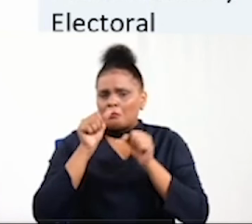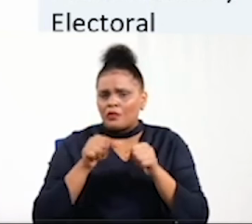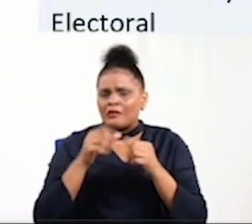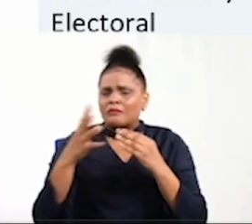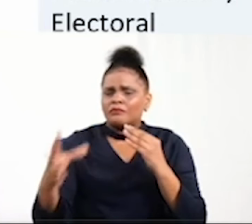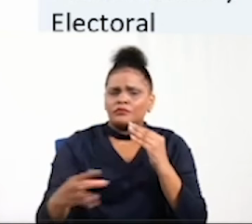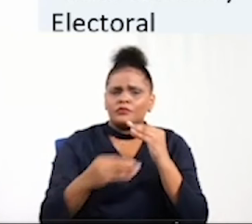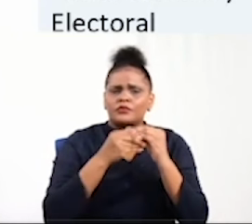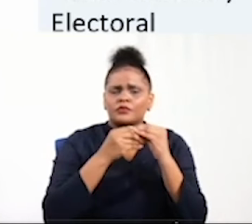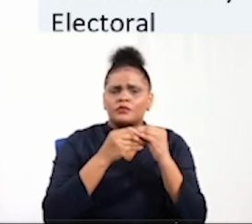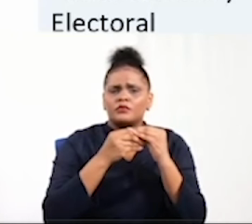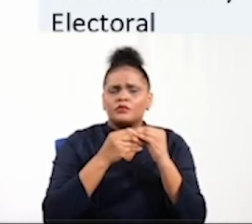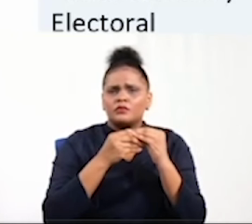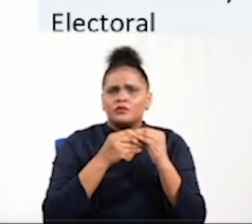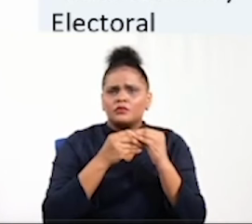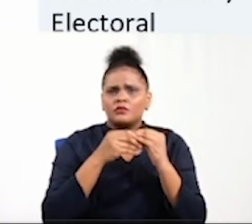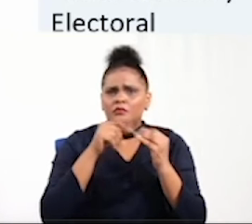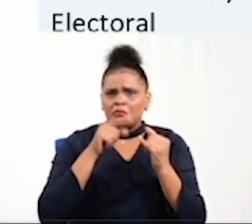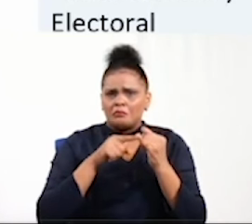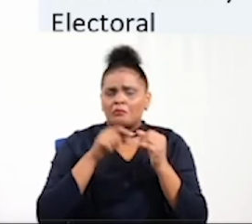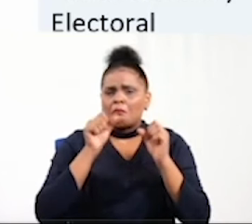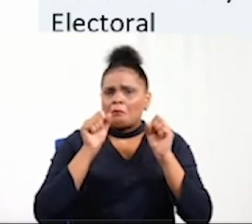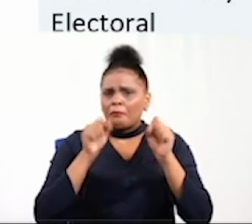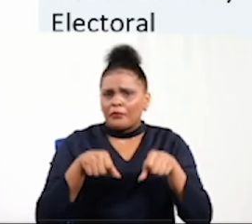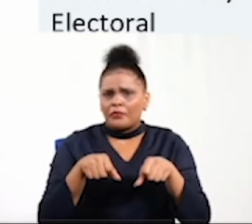incorporar determinados aspectos